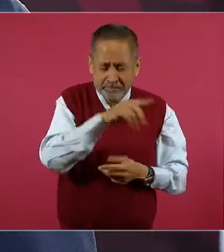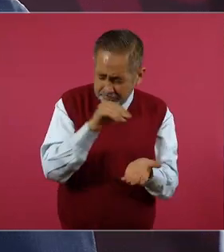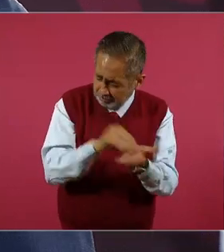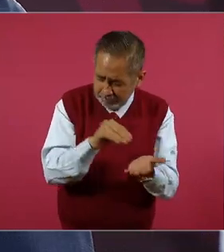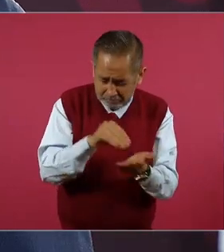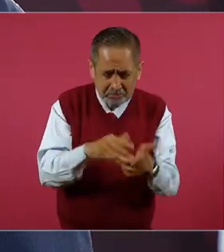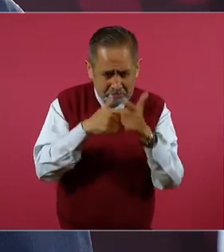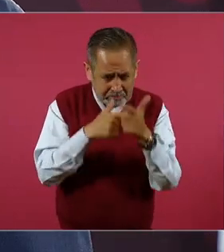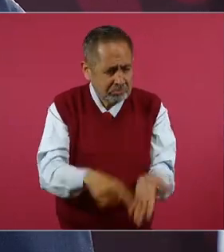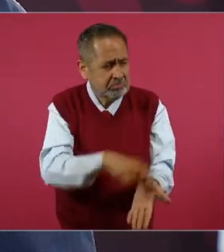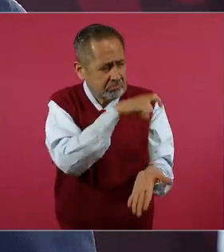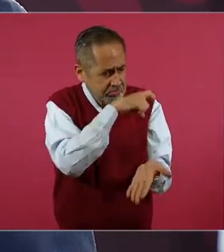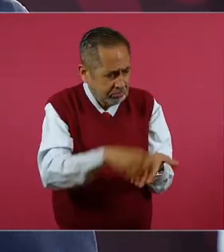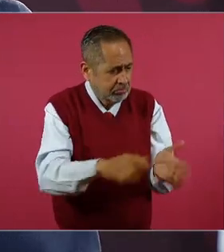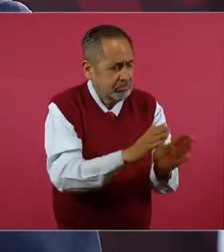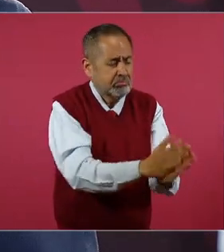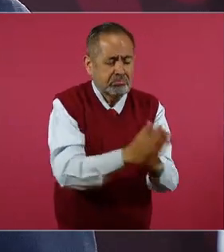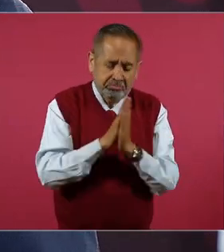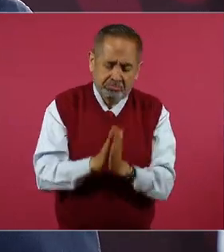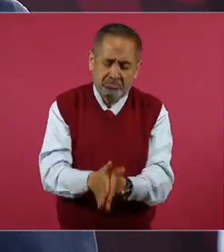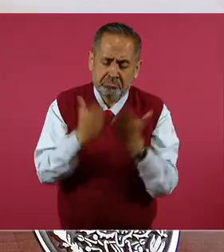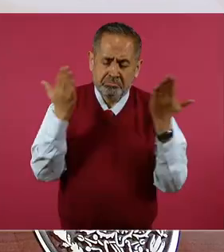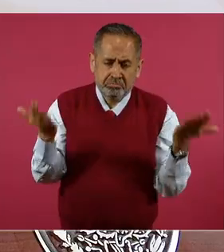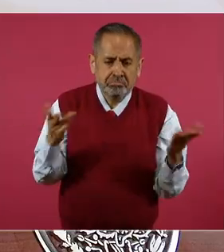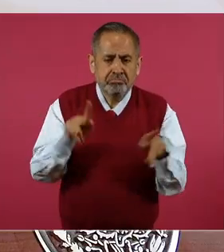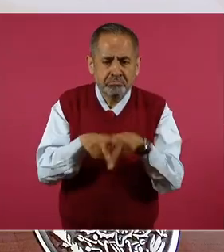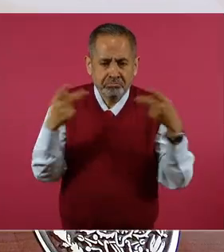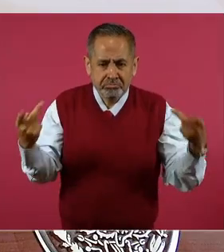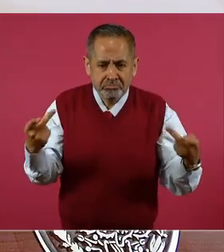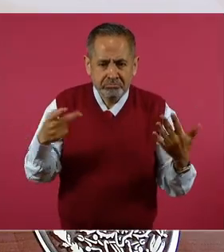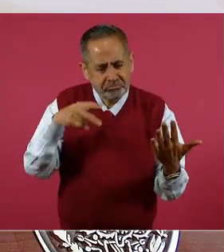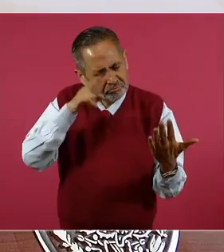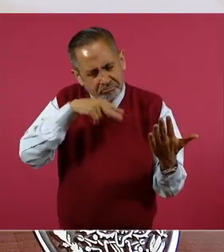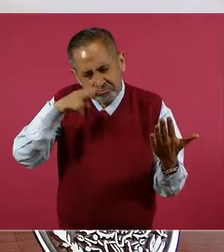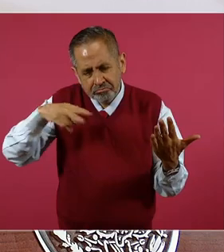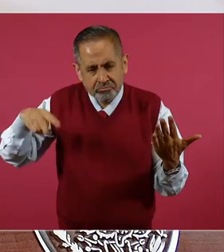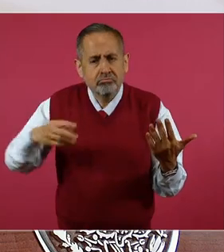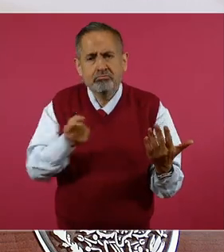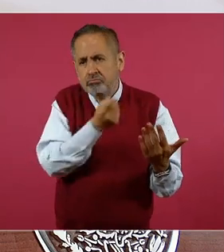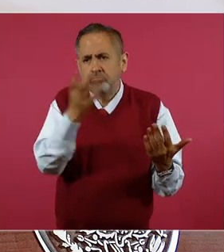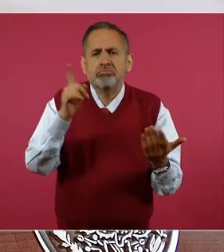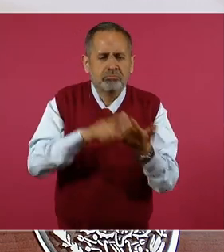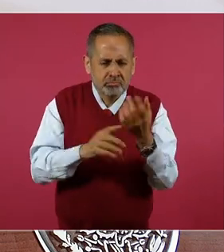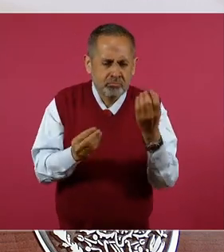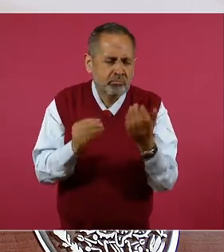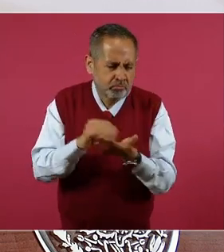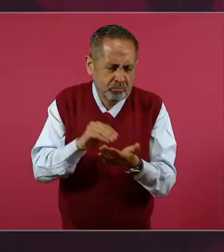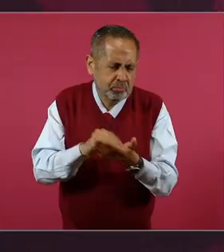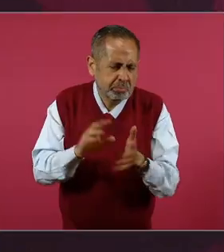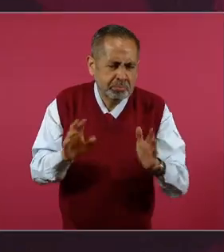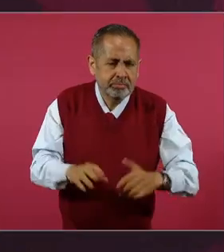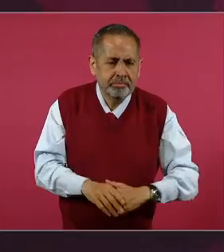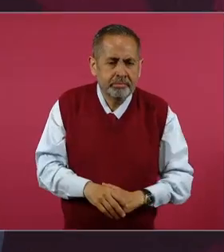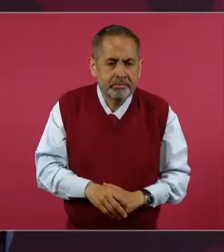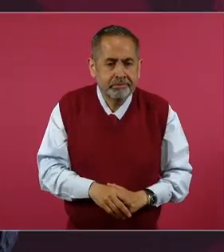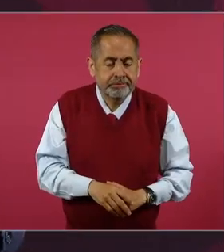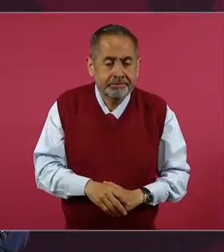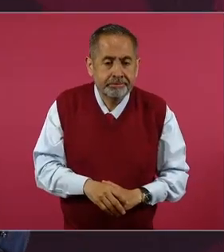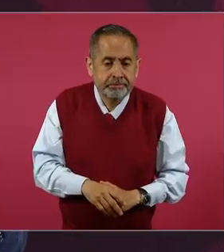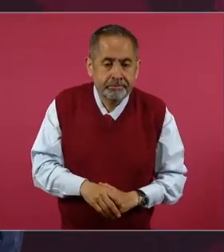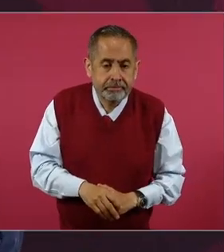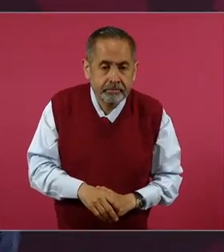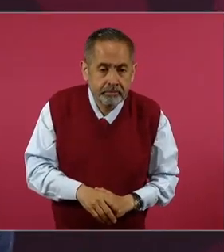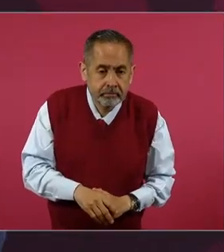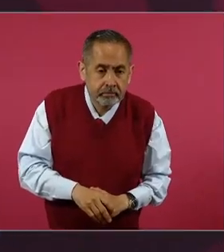siguen informándose con la prensa escrita. Y desde luego